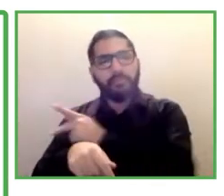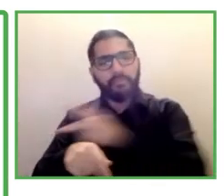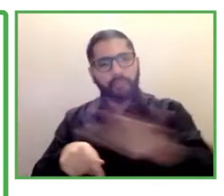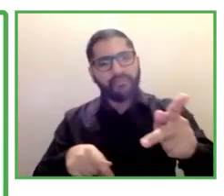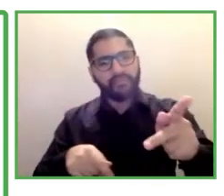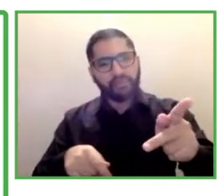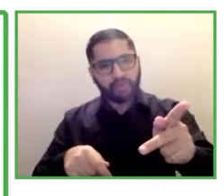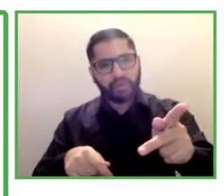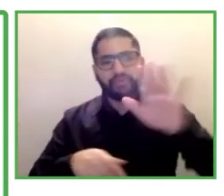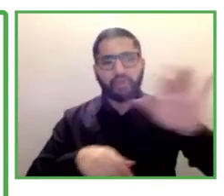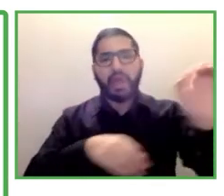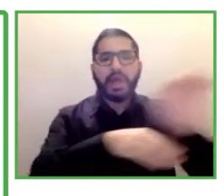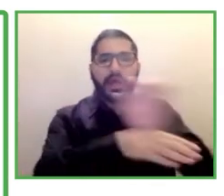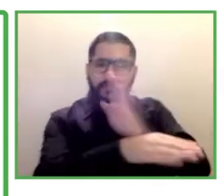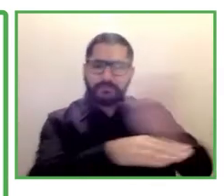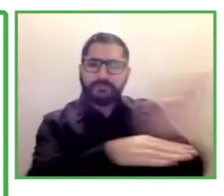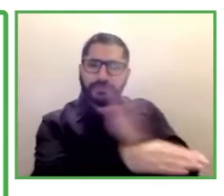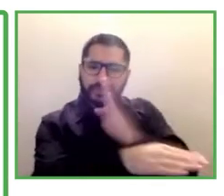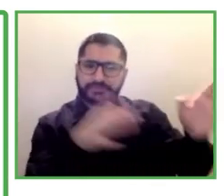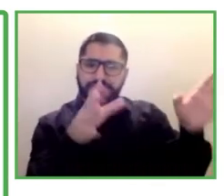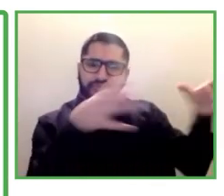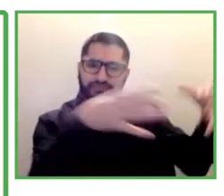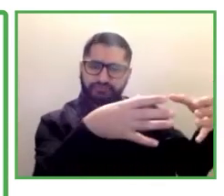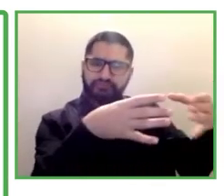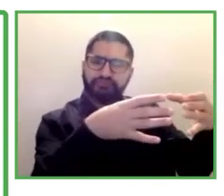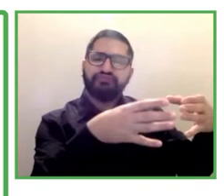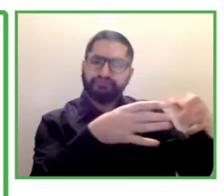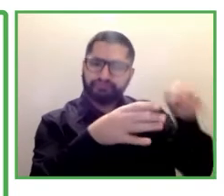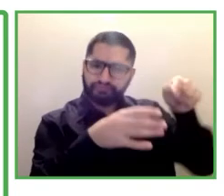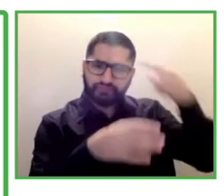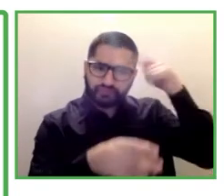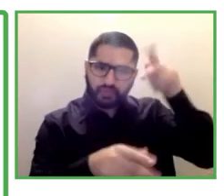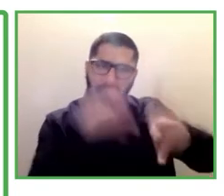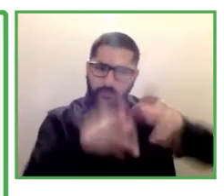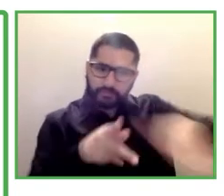discapacidad, y todos vamos a compartir nuestra experiencia